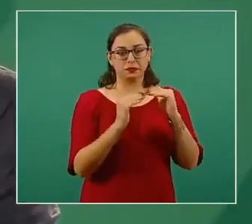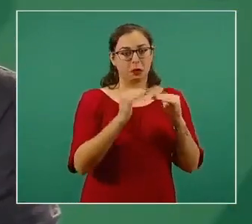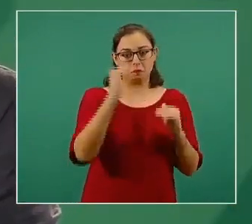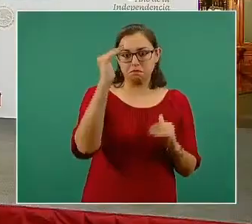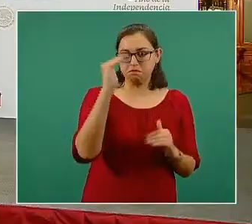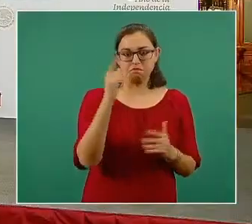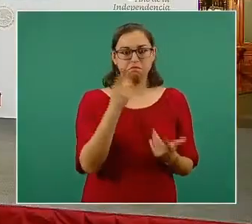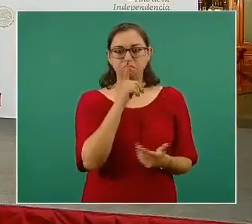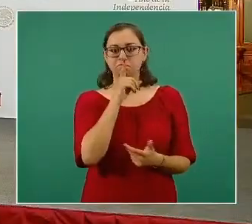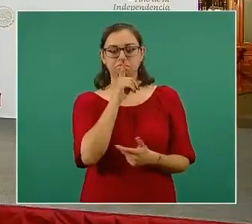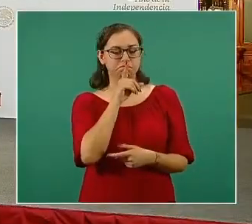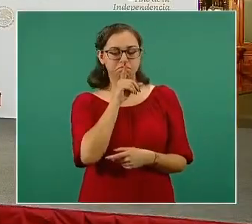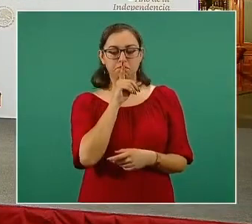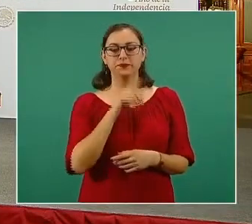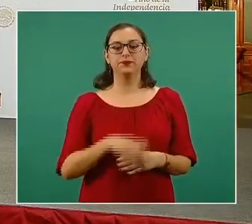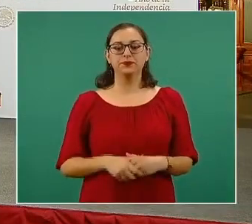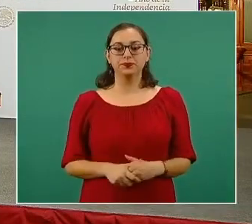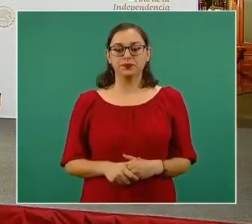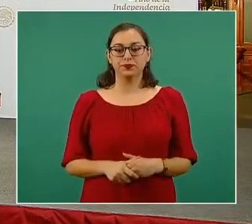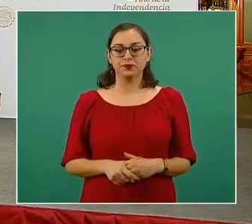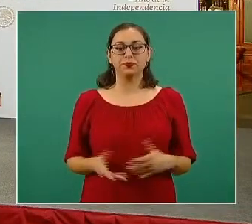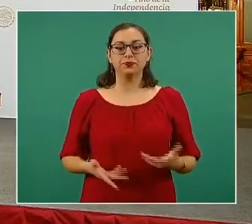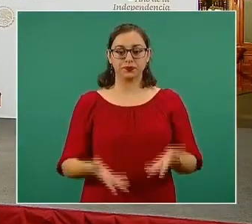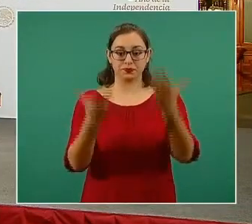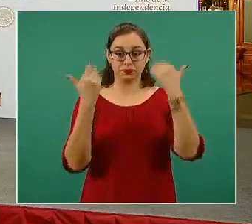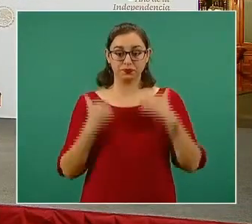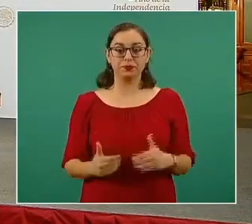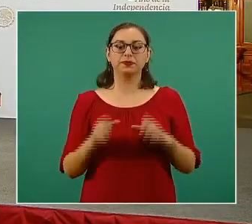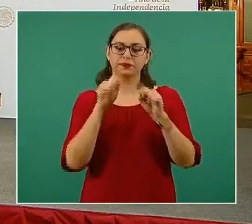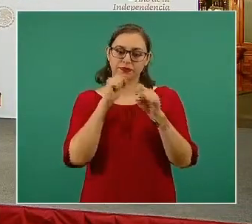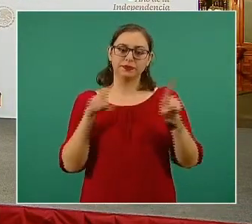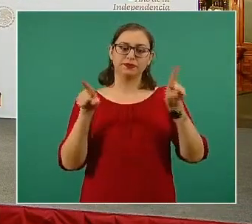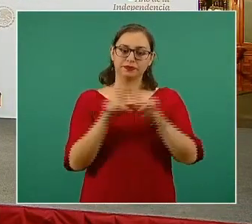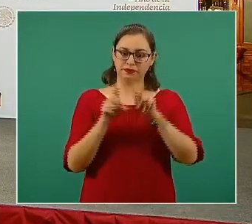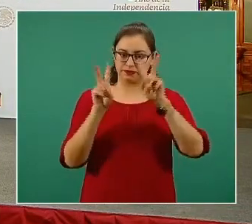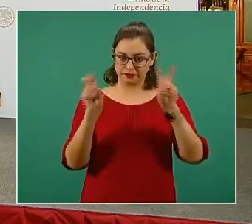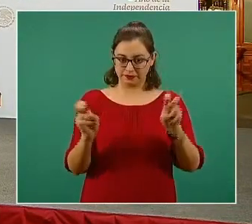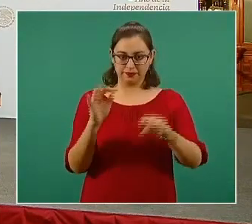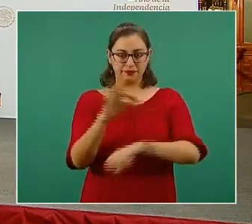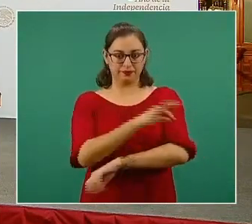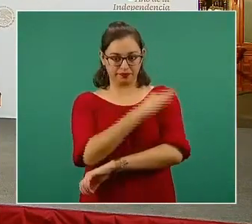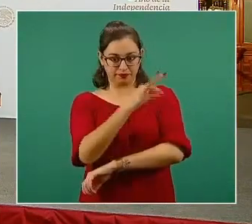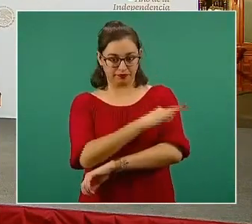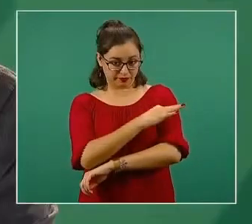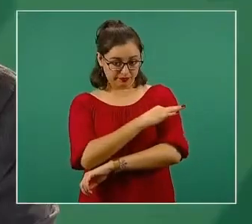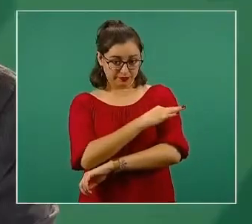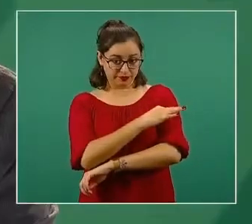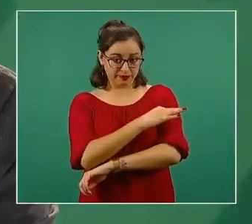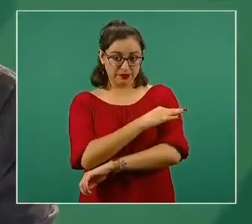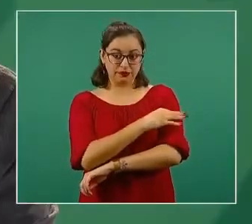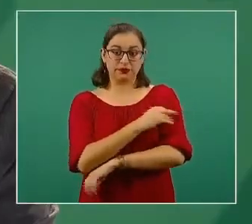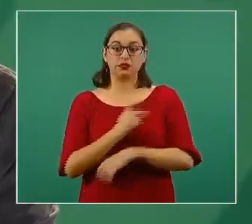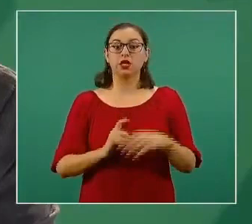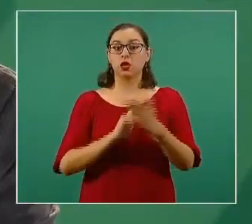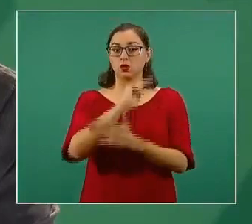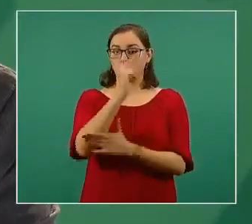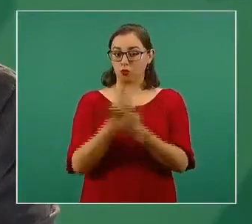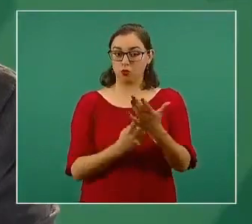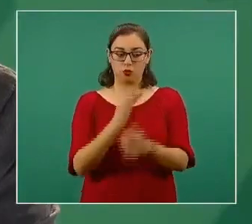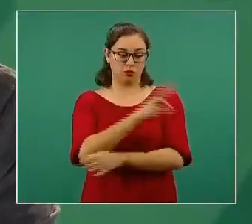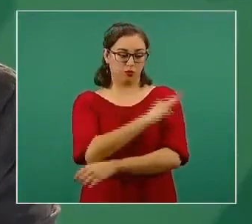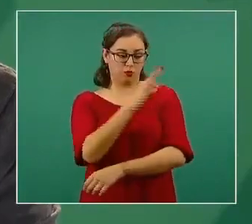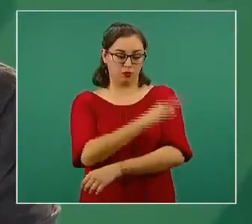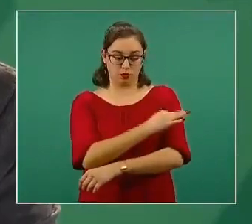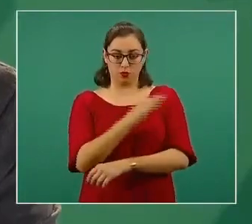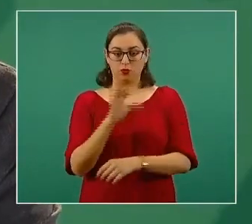tan notorio. Vamos a hablar también de vacuna, por supuesto, el avance que tiene el programa de vacunación COVID y